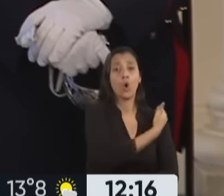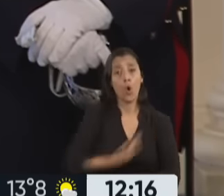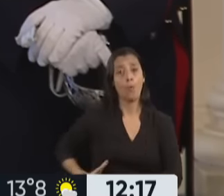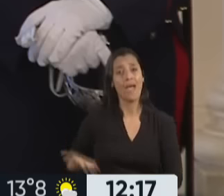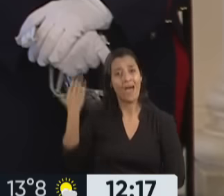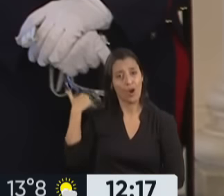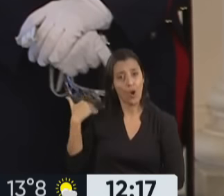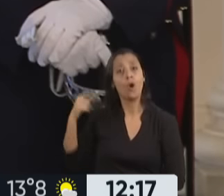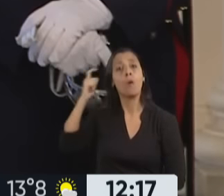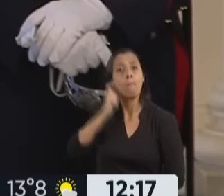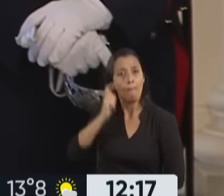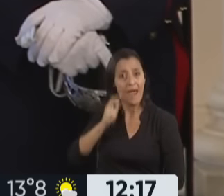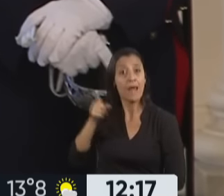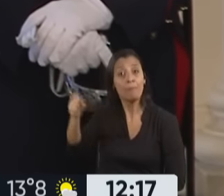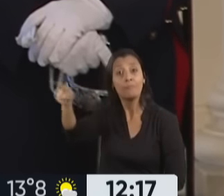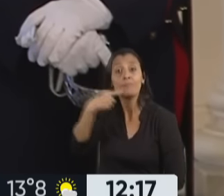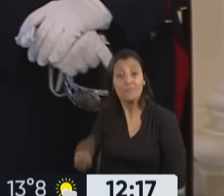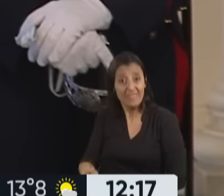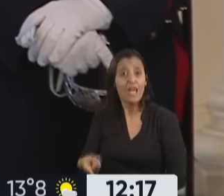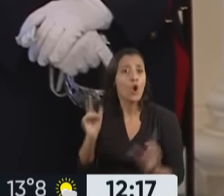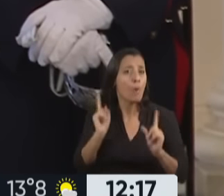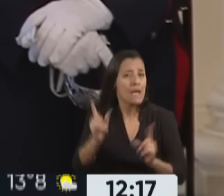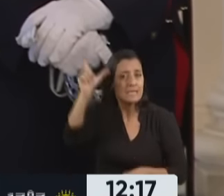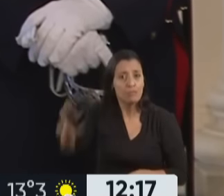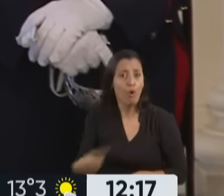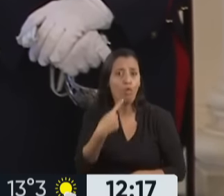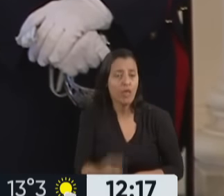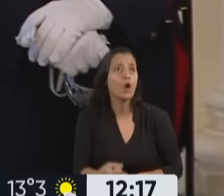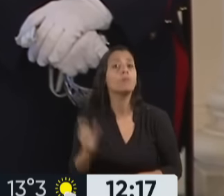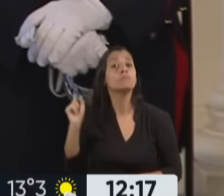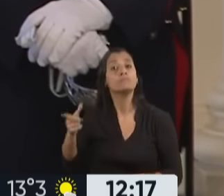Menem, a quien él calificó como el más